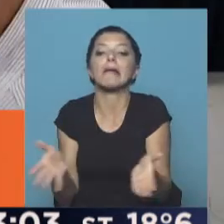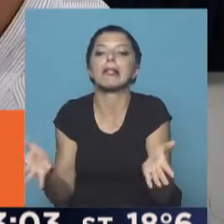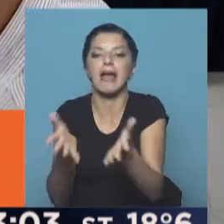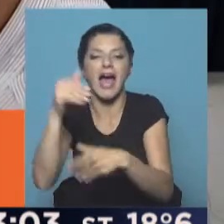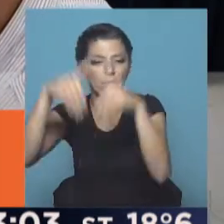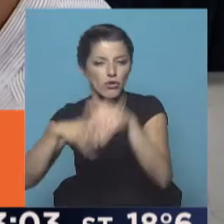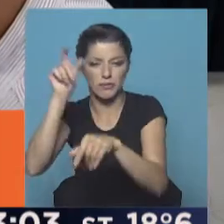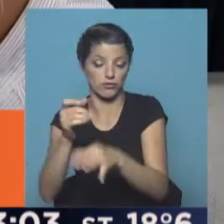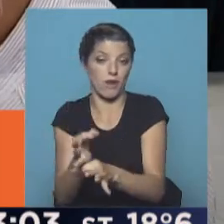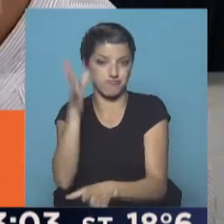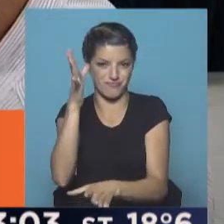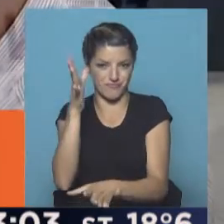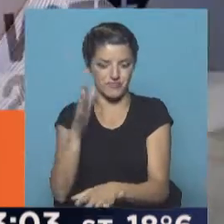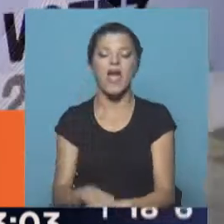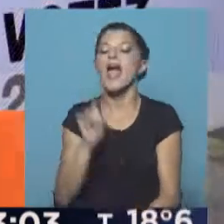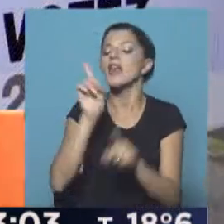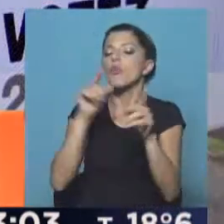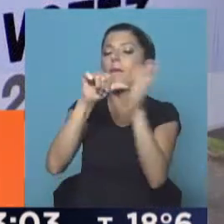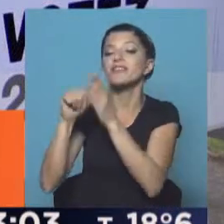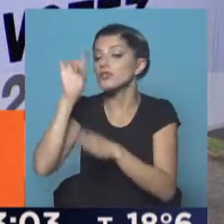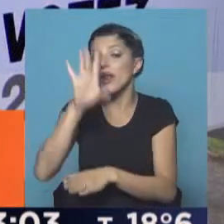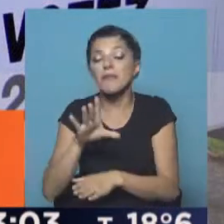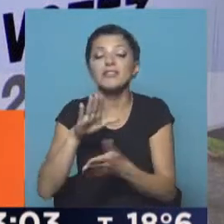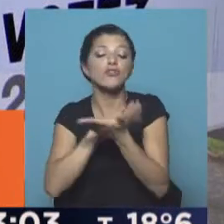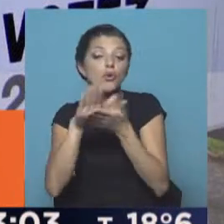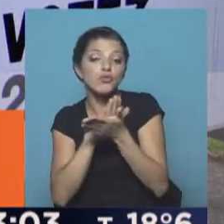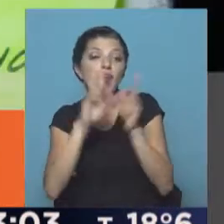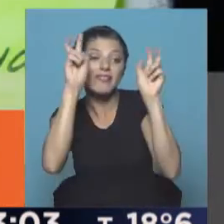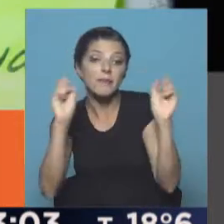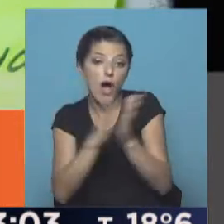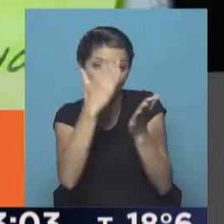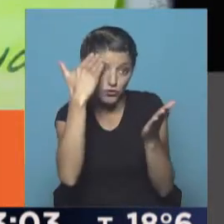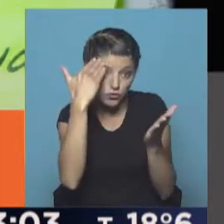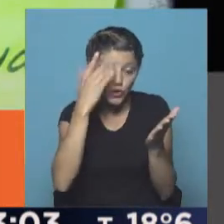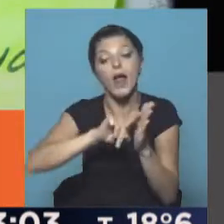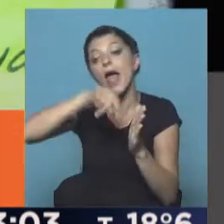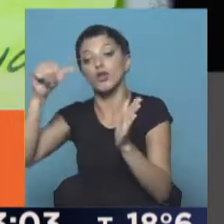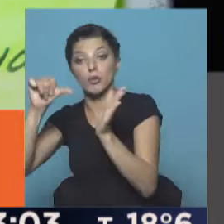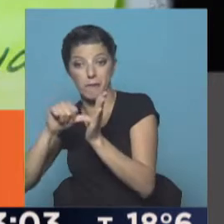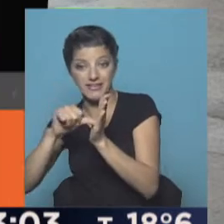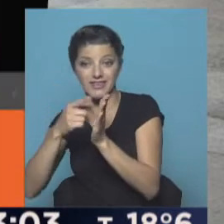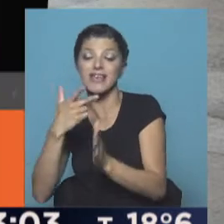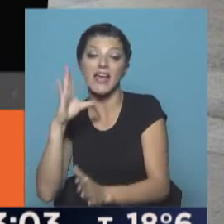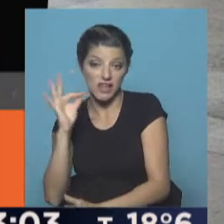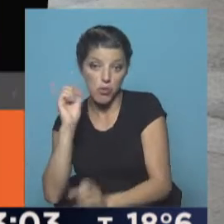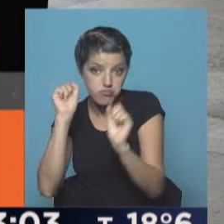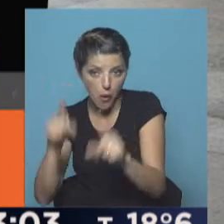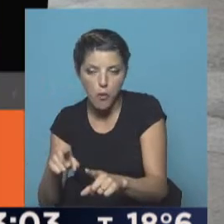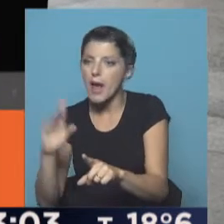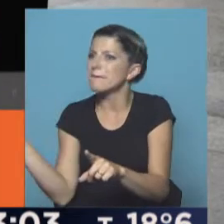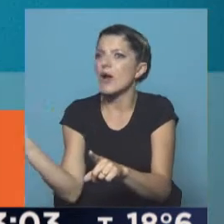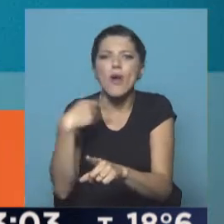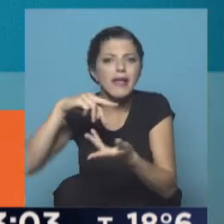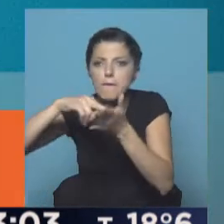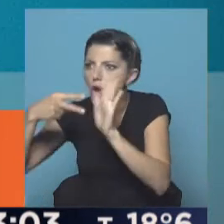referendos solo resuelven cuestiones constitucionales. En otros, como Suiza, son algo usual y se utilizan para dirimir todo tipo